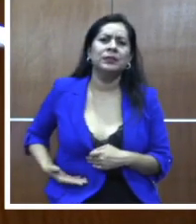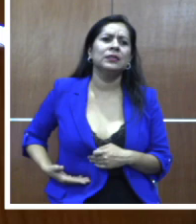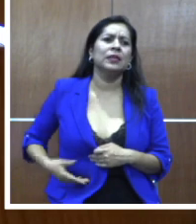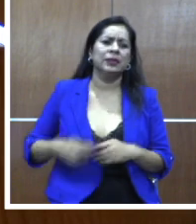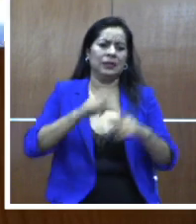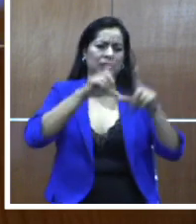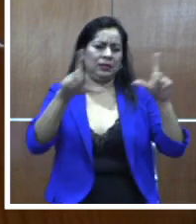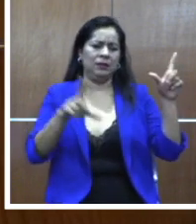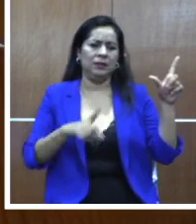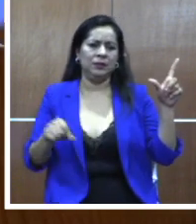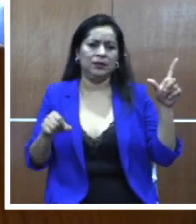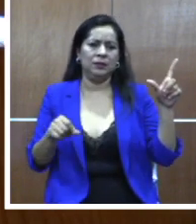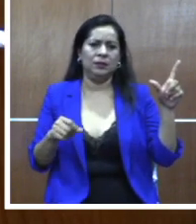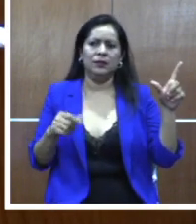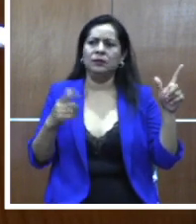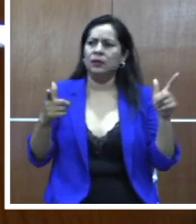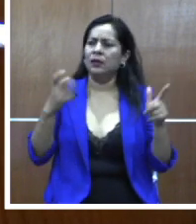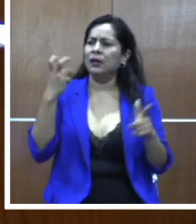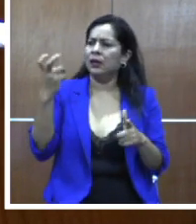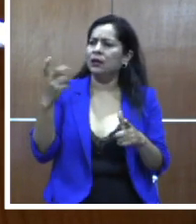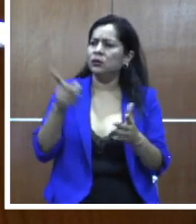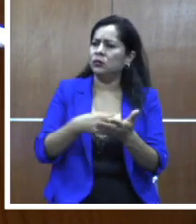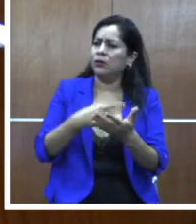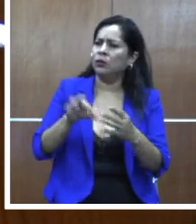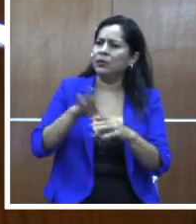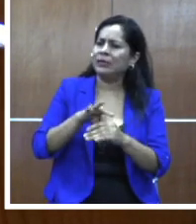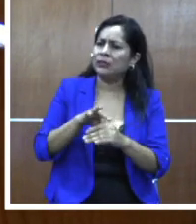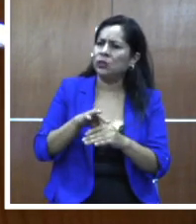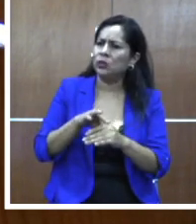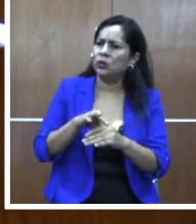República, se someten a votación?